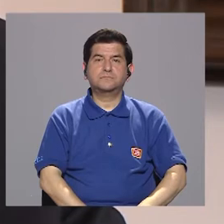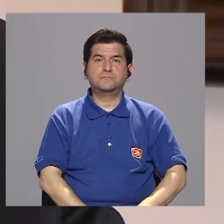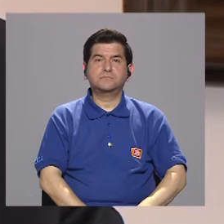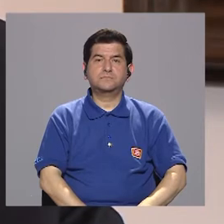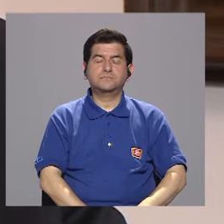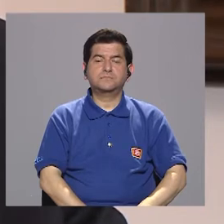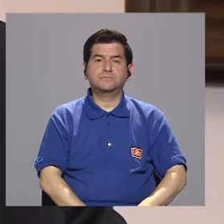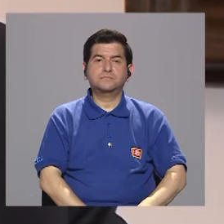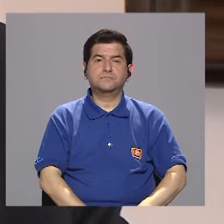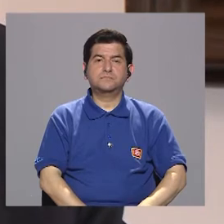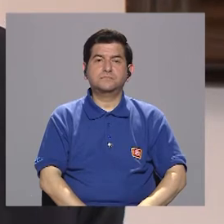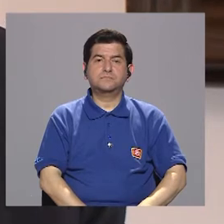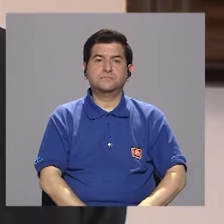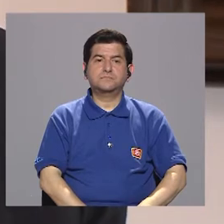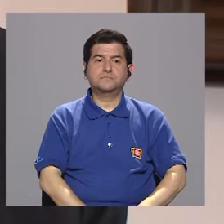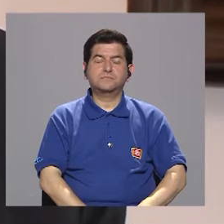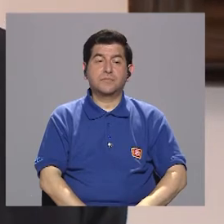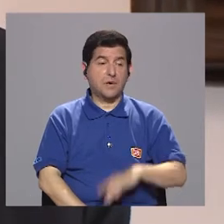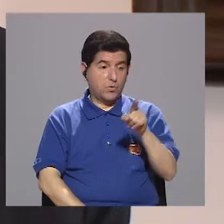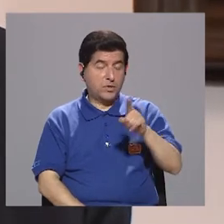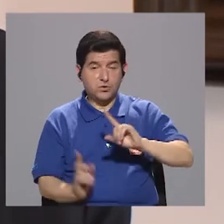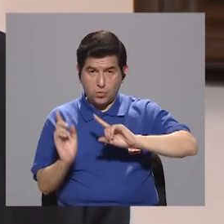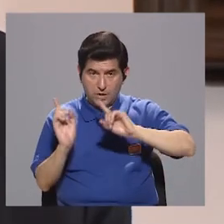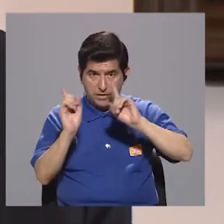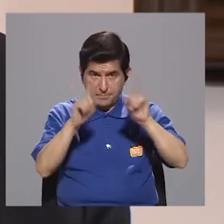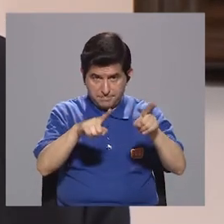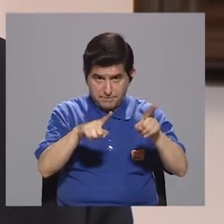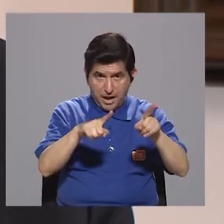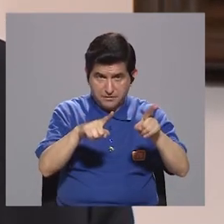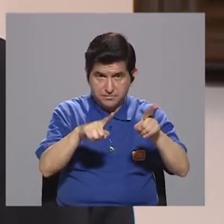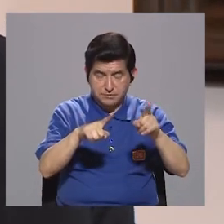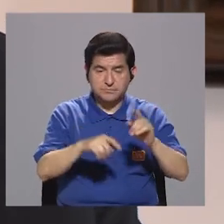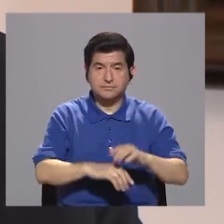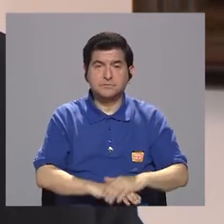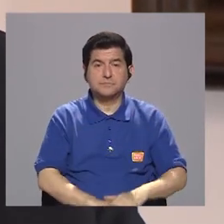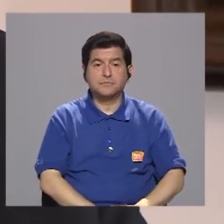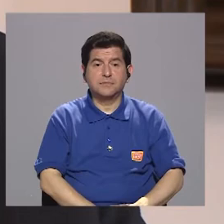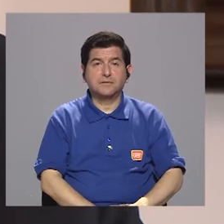Consta en el, cuando él se presenta a la